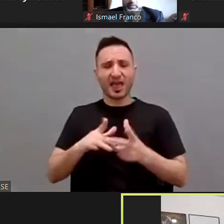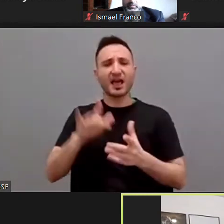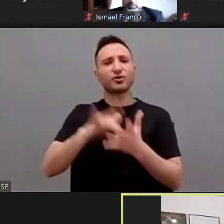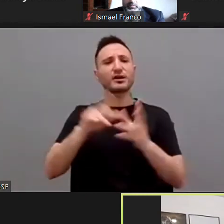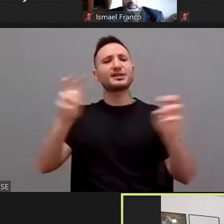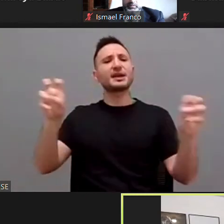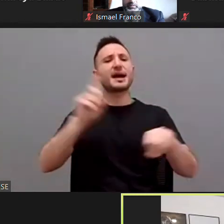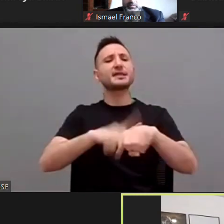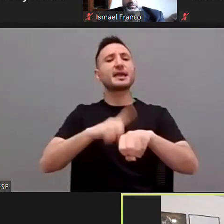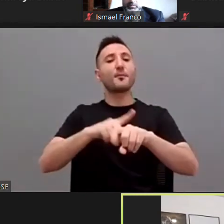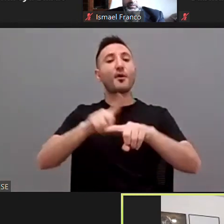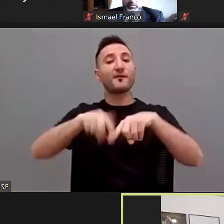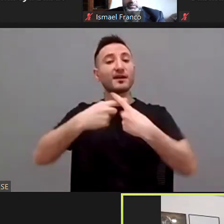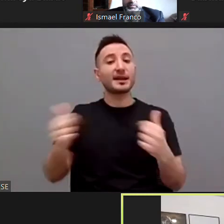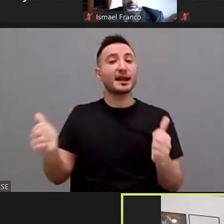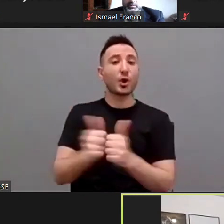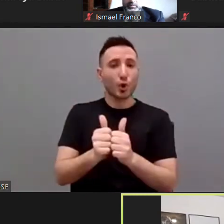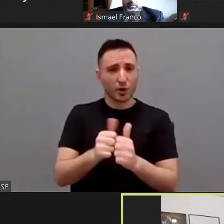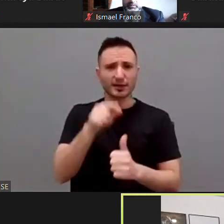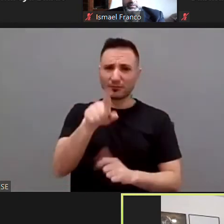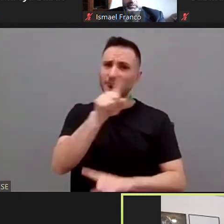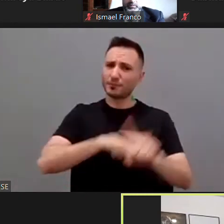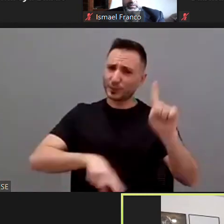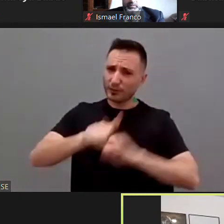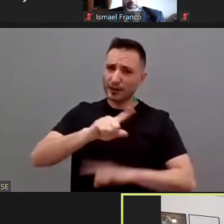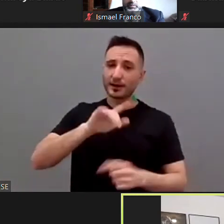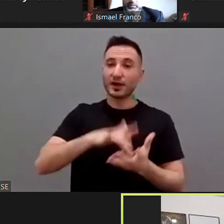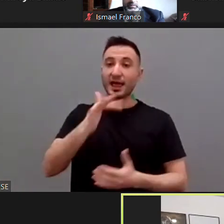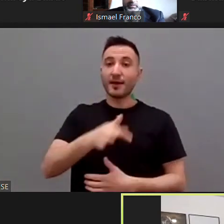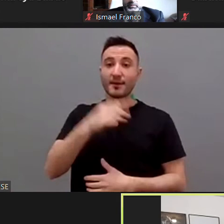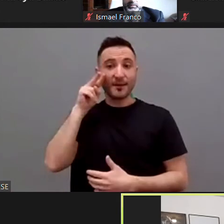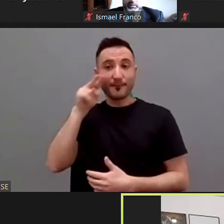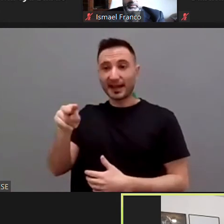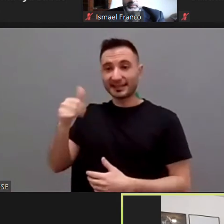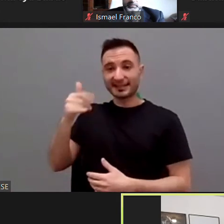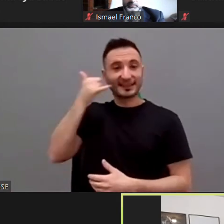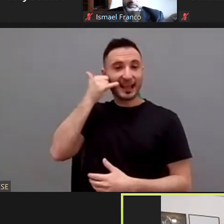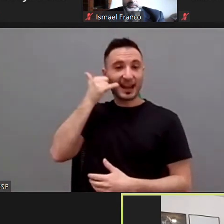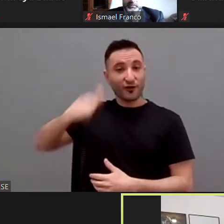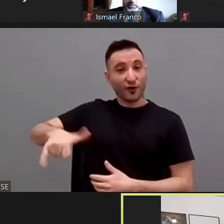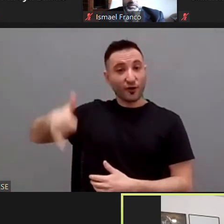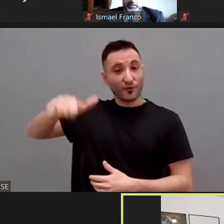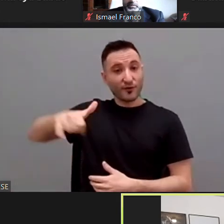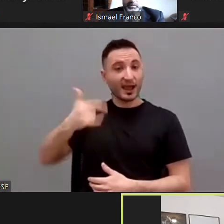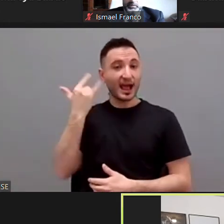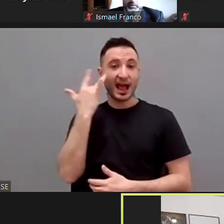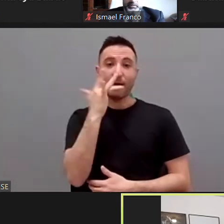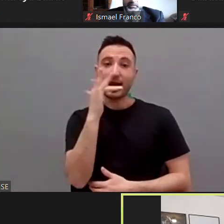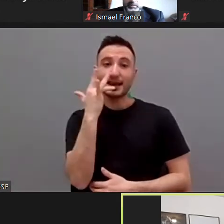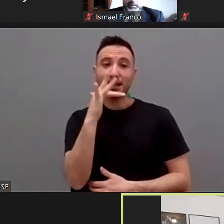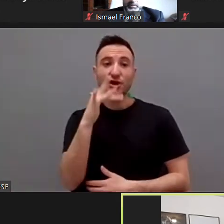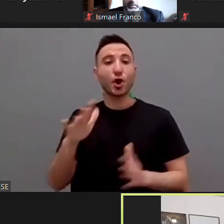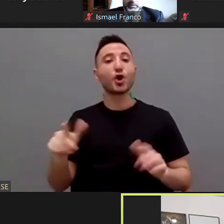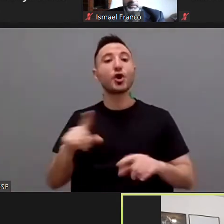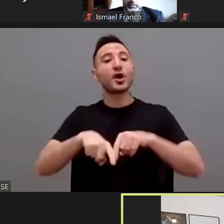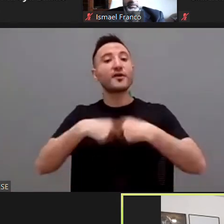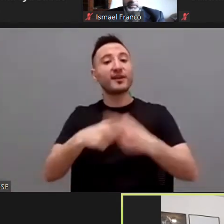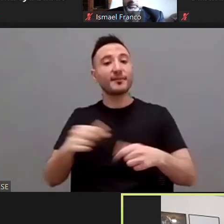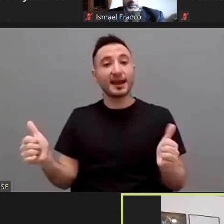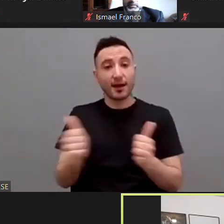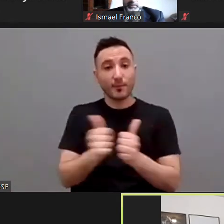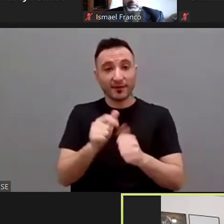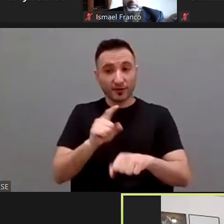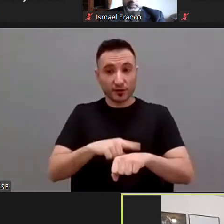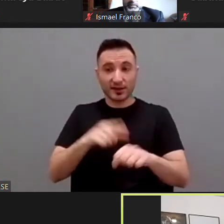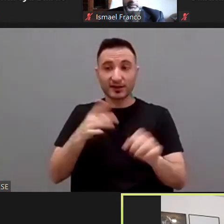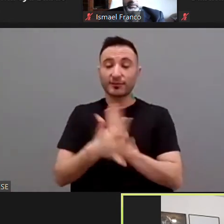Y además, bueno, aquí estoy a mi lado, tengo el teléfono amarillo de la conciliación, que como sabéis es el primer servicio legal gratuito que damos. Hemos